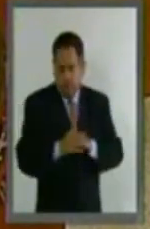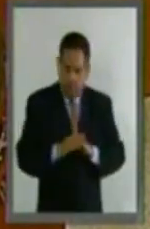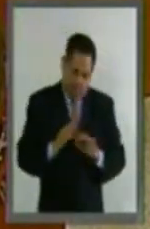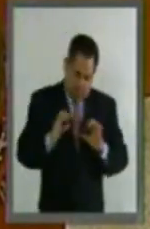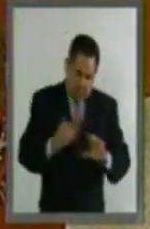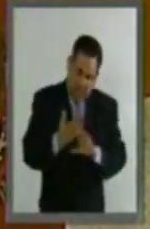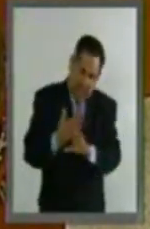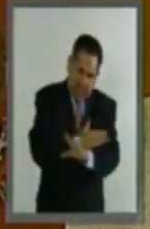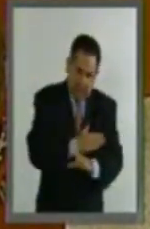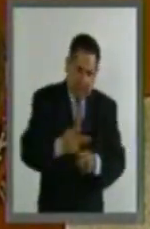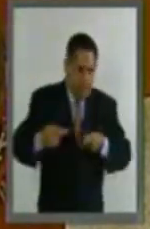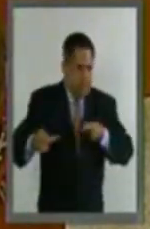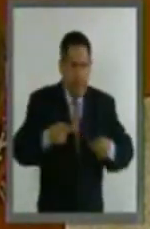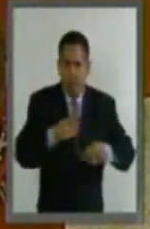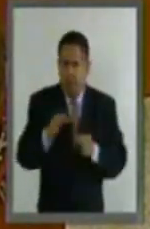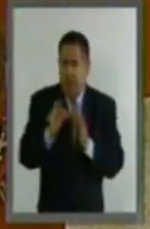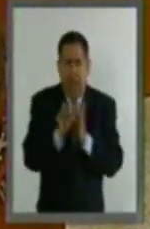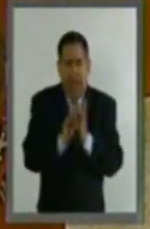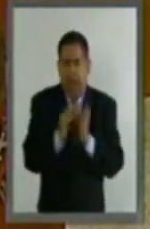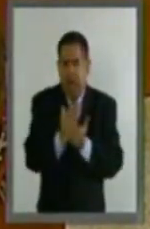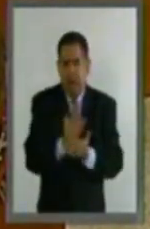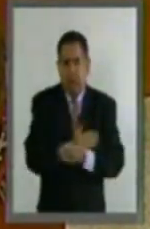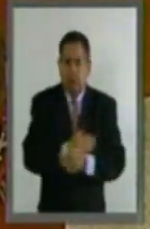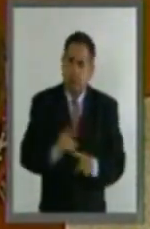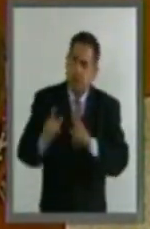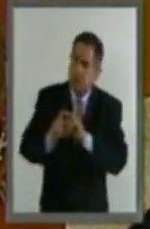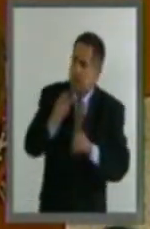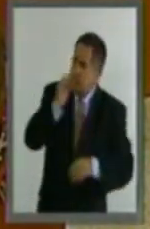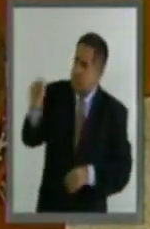por este tipo de fenómenos naturales. Es cuanto, señora presidenta.